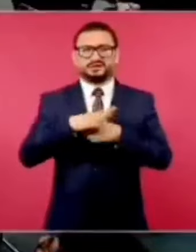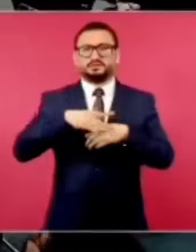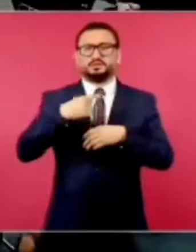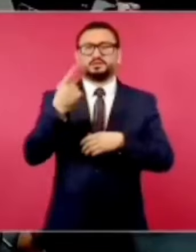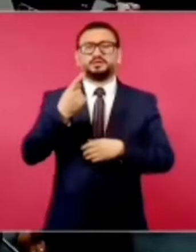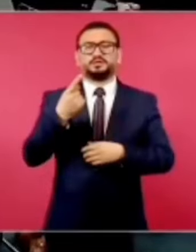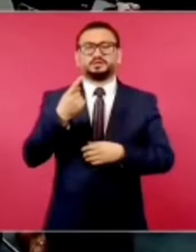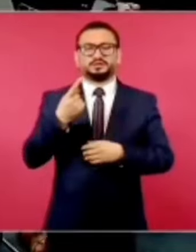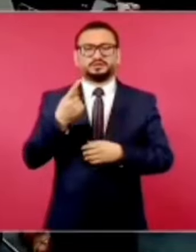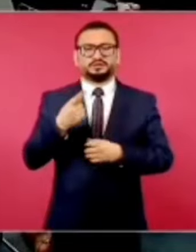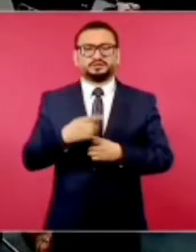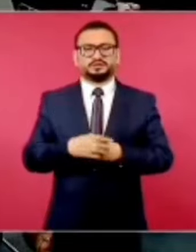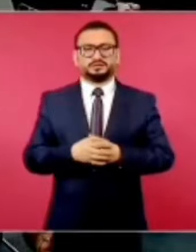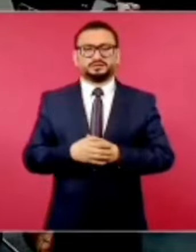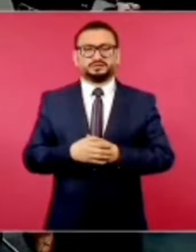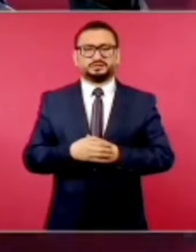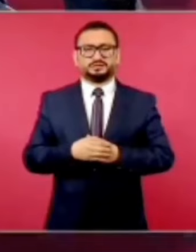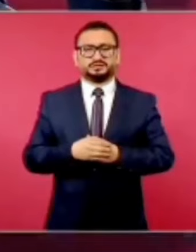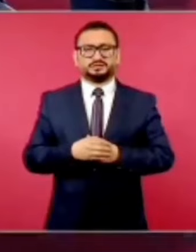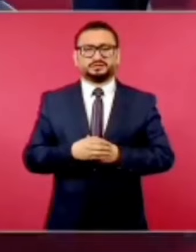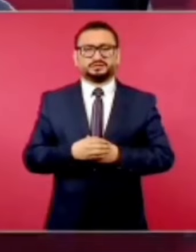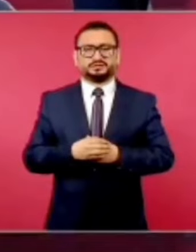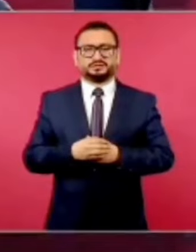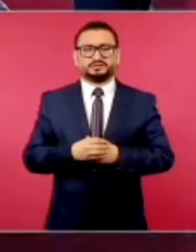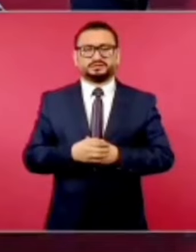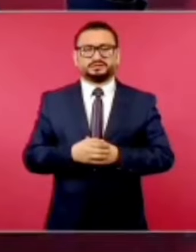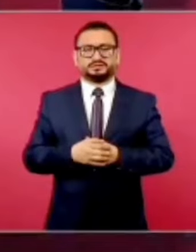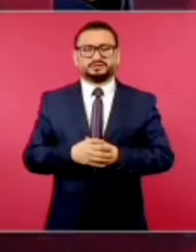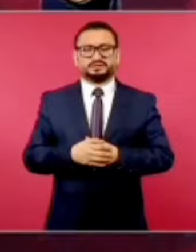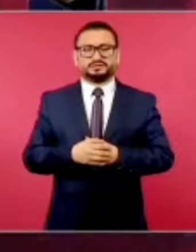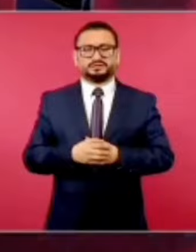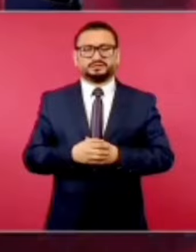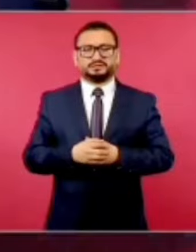porque con